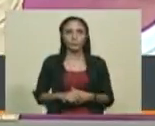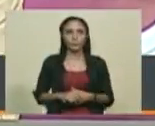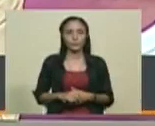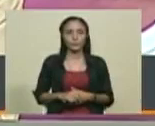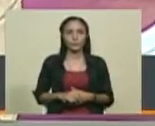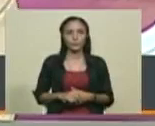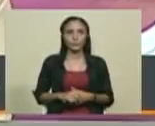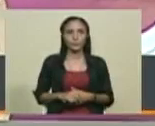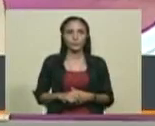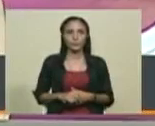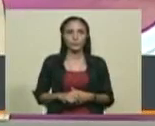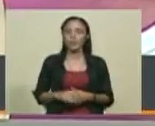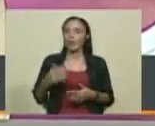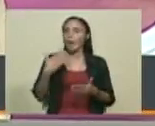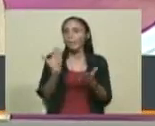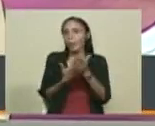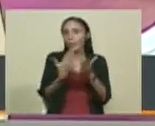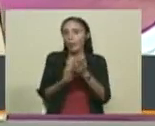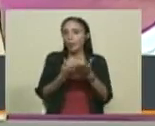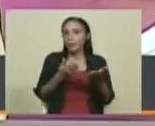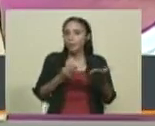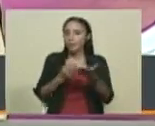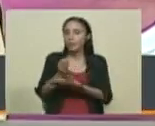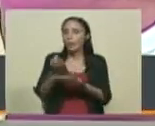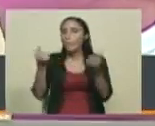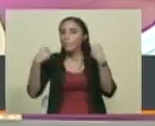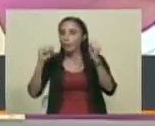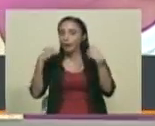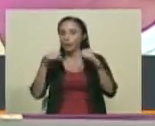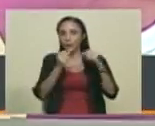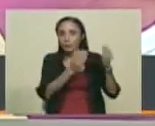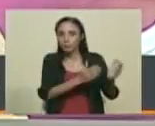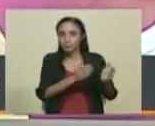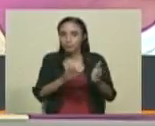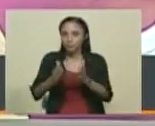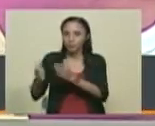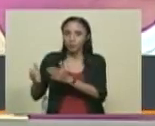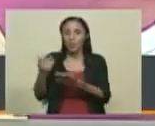Propuesta, acción. Acción, resultado.